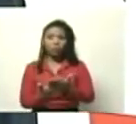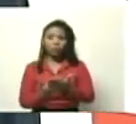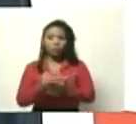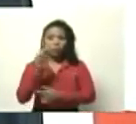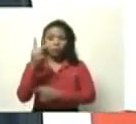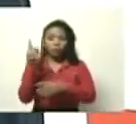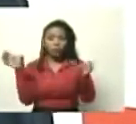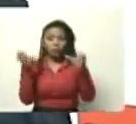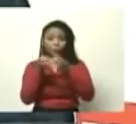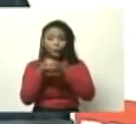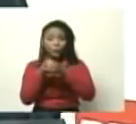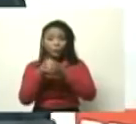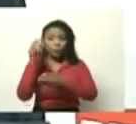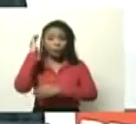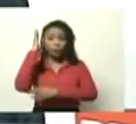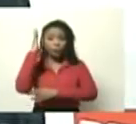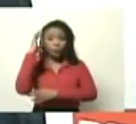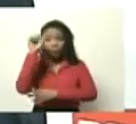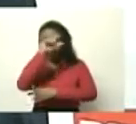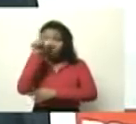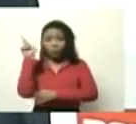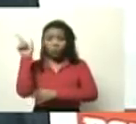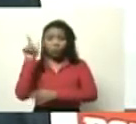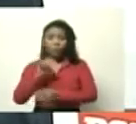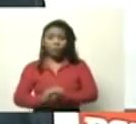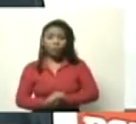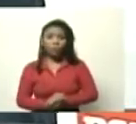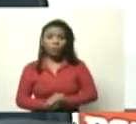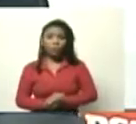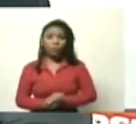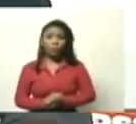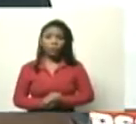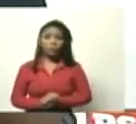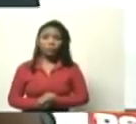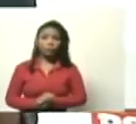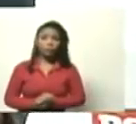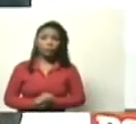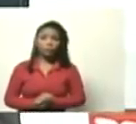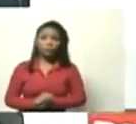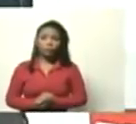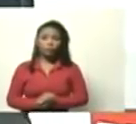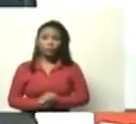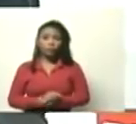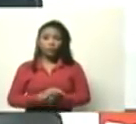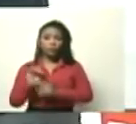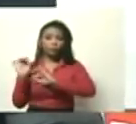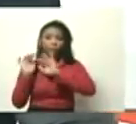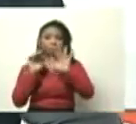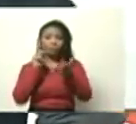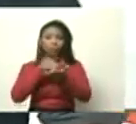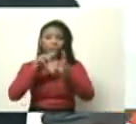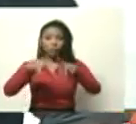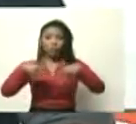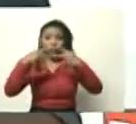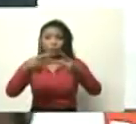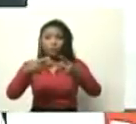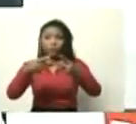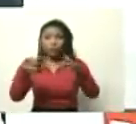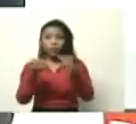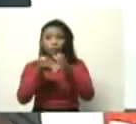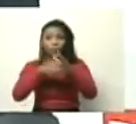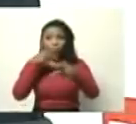la segunda plenaria del Congreso del Partido Socialista Unido de Venezuela, se presentaron la renovación del